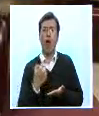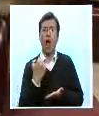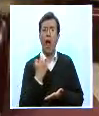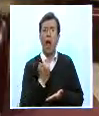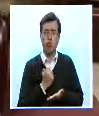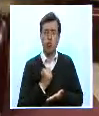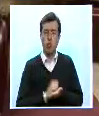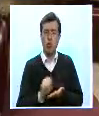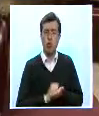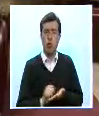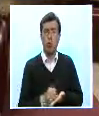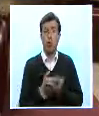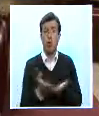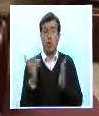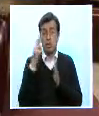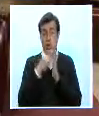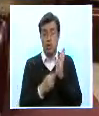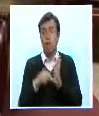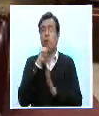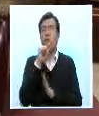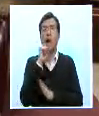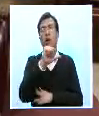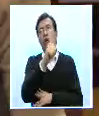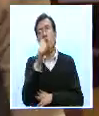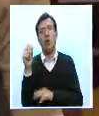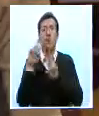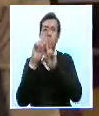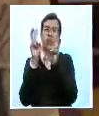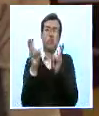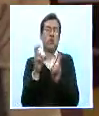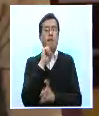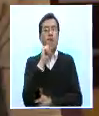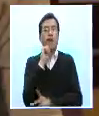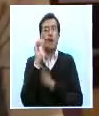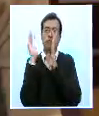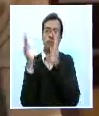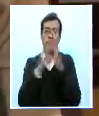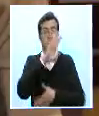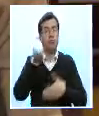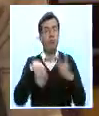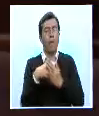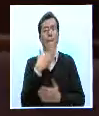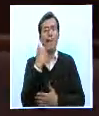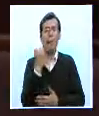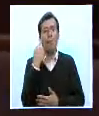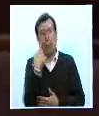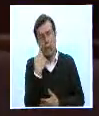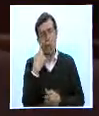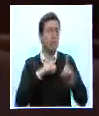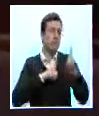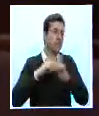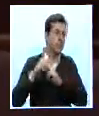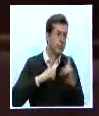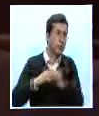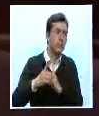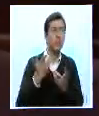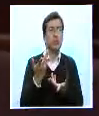otros ámbitos en los que no se ha topado todavía entonces ahí creo que se debe establecer más bien mecanismos de diálogo y